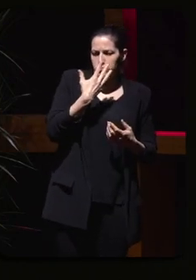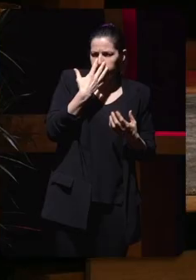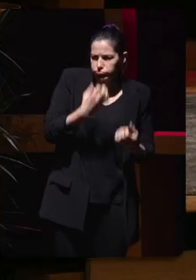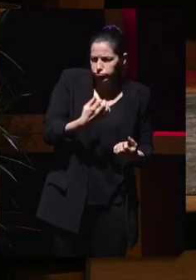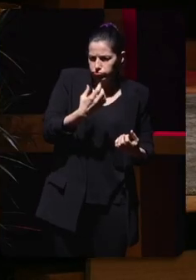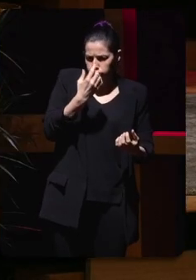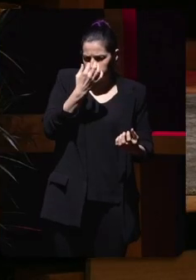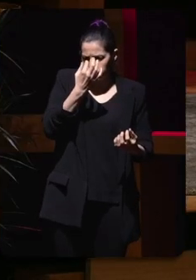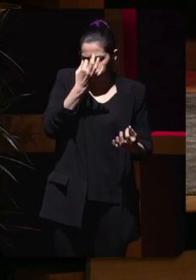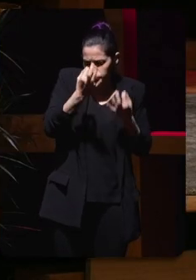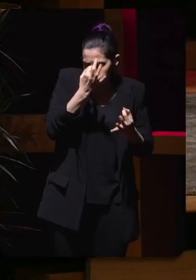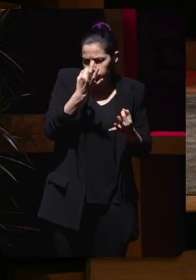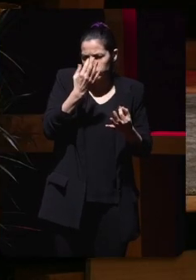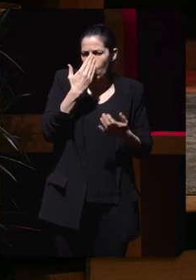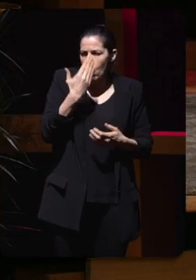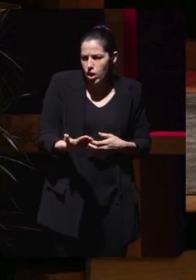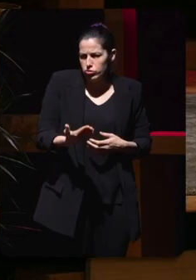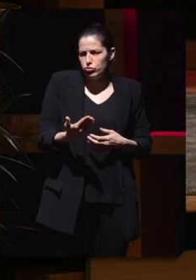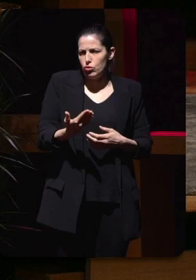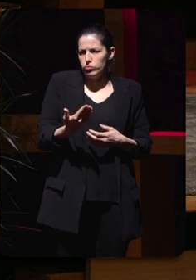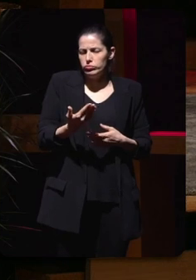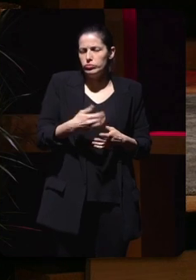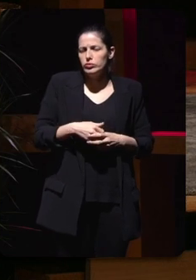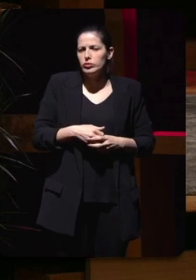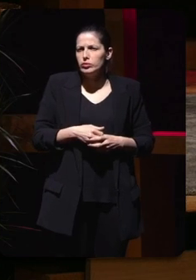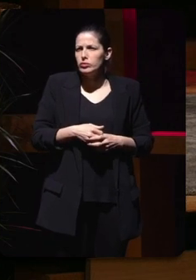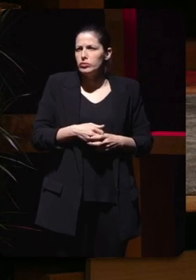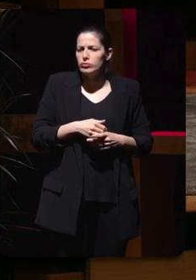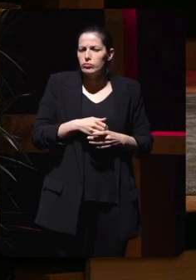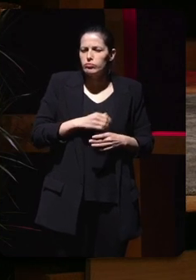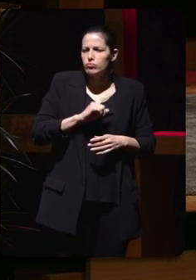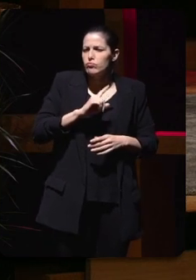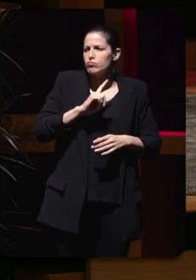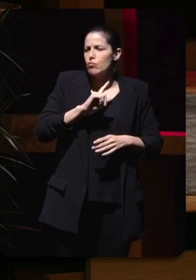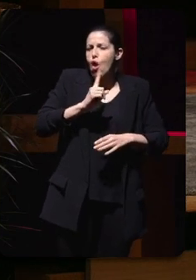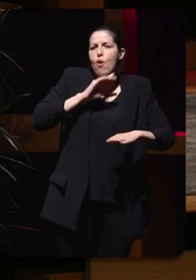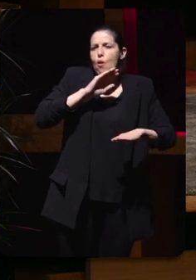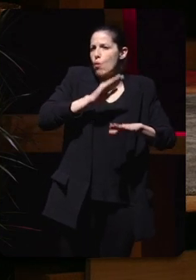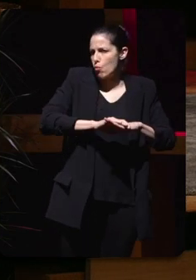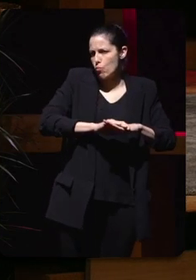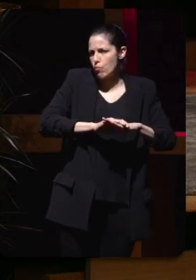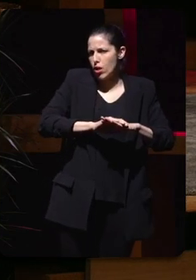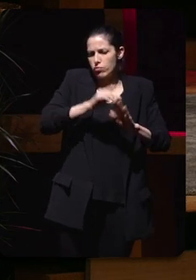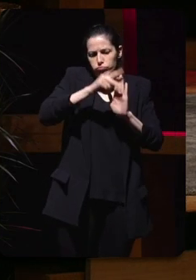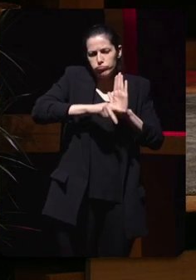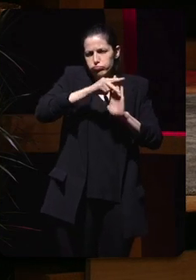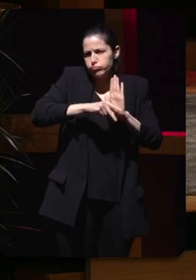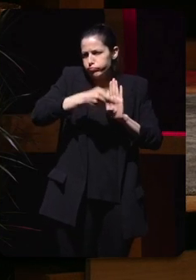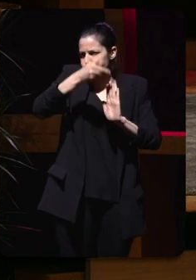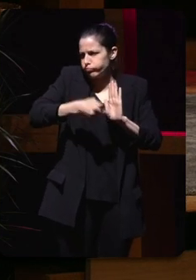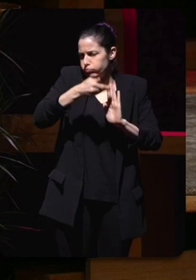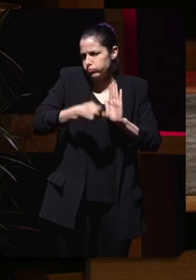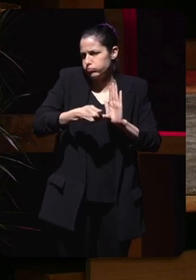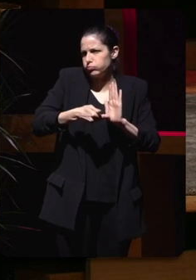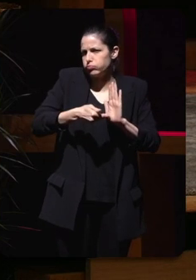independiente, honesto, plural, etcétera, es decir, si no cumple con sus premisas absolutamente